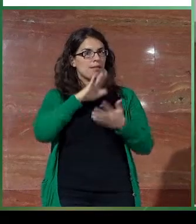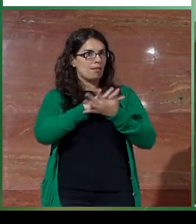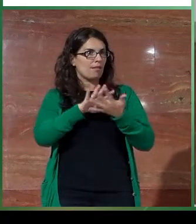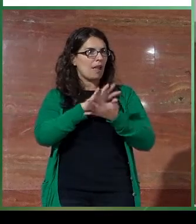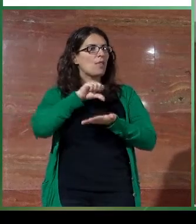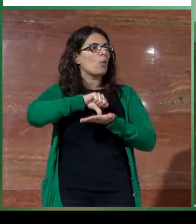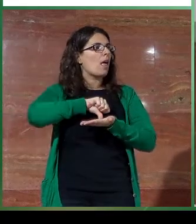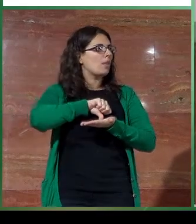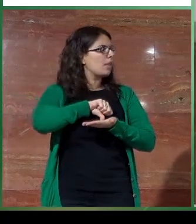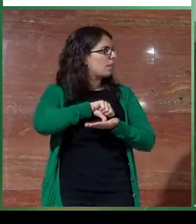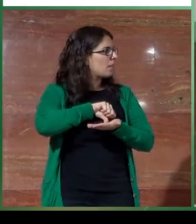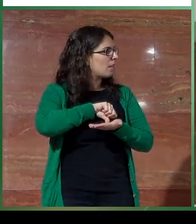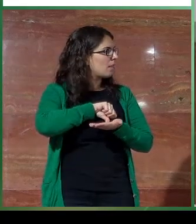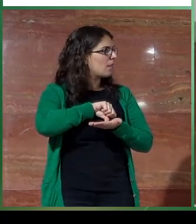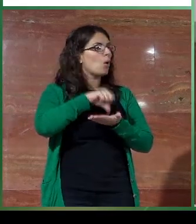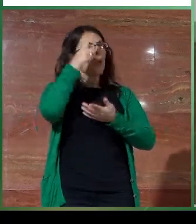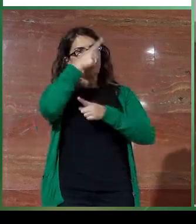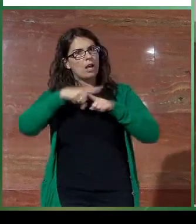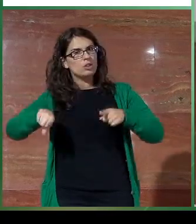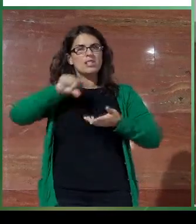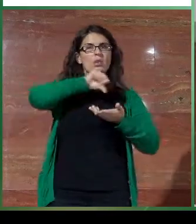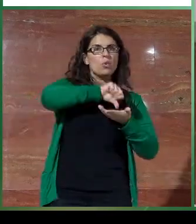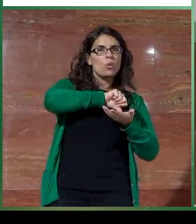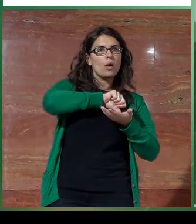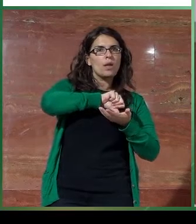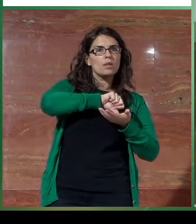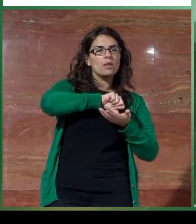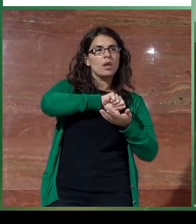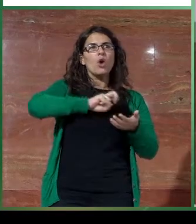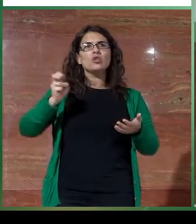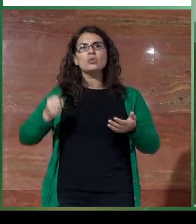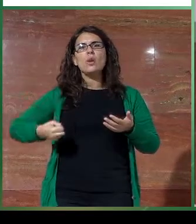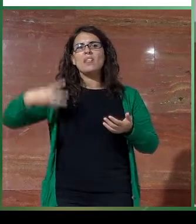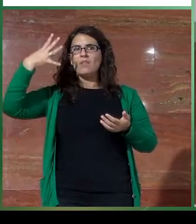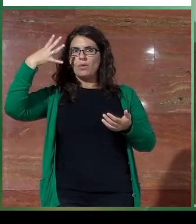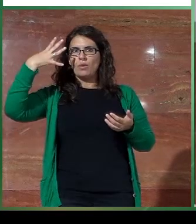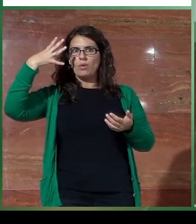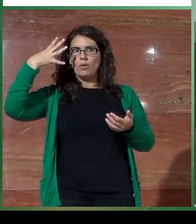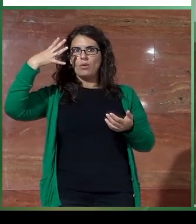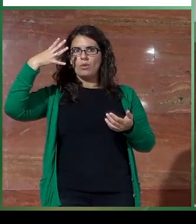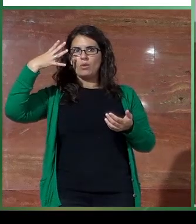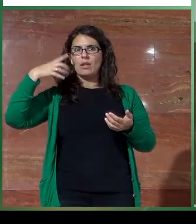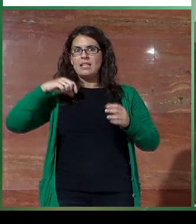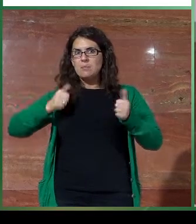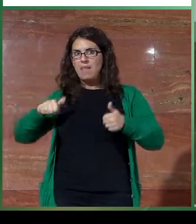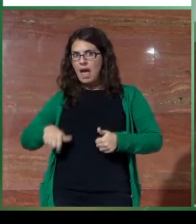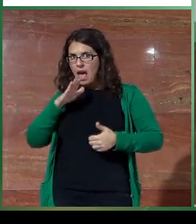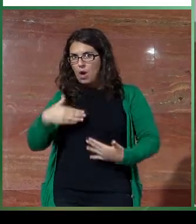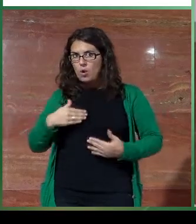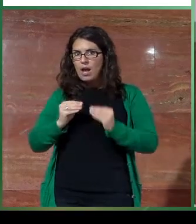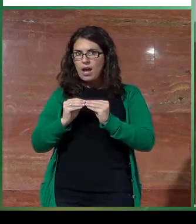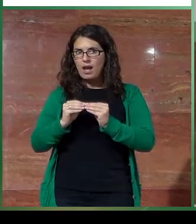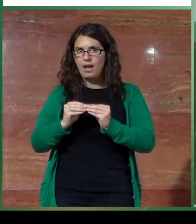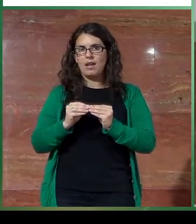ciudad. Una cosa es la ciudad y otra cosa es un edificio que se empieza ahora y se hace ahora. Estoy totalmente